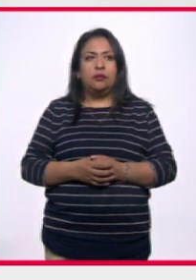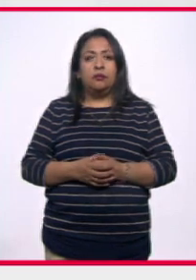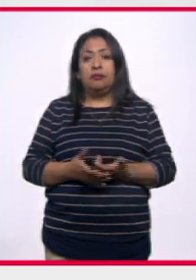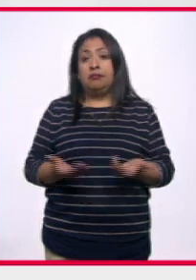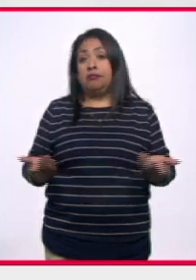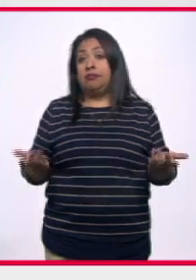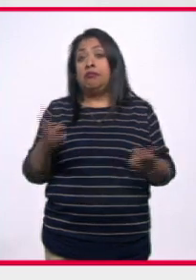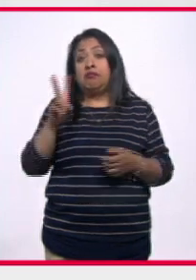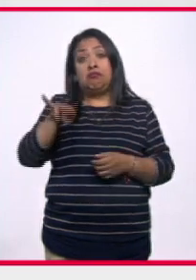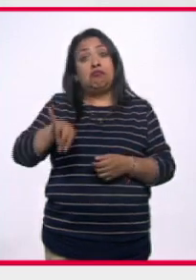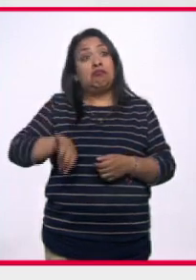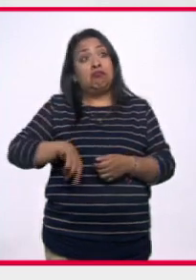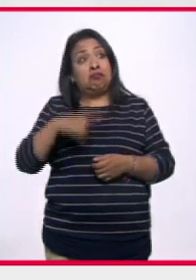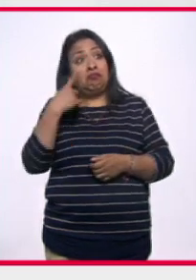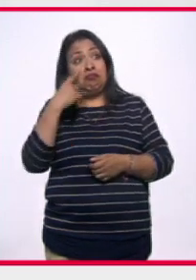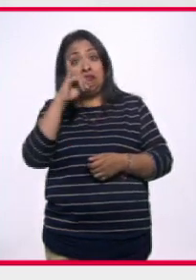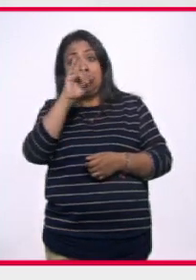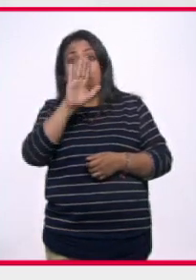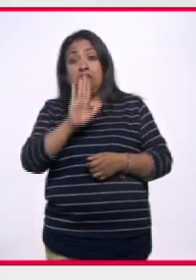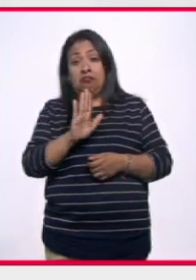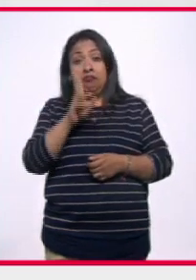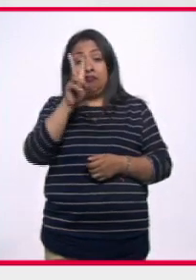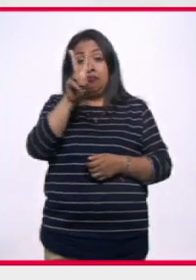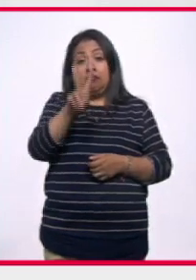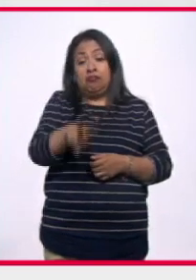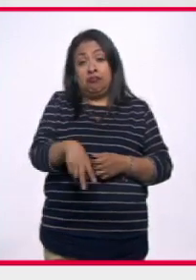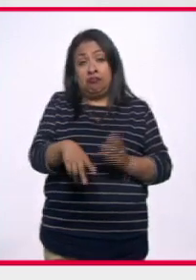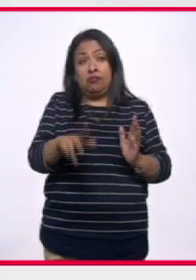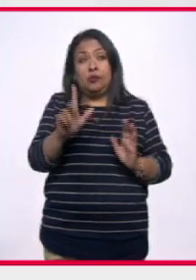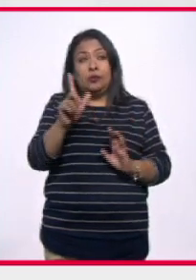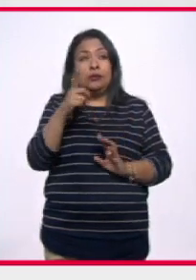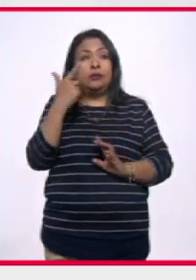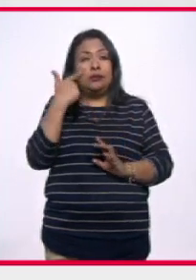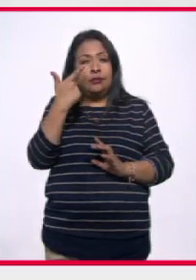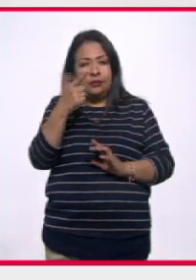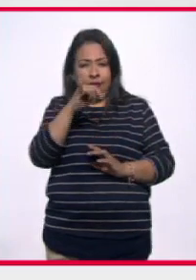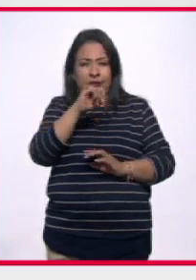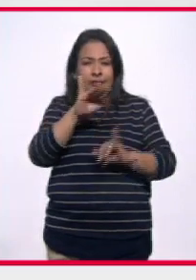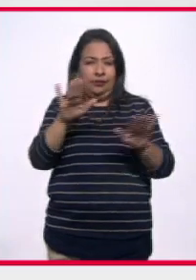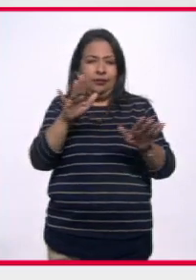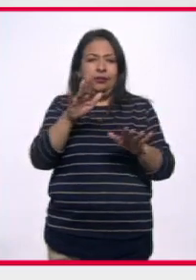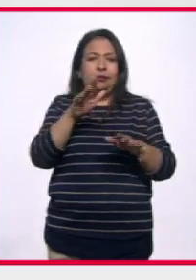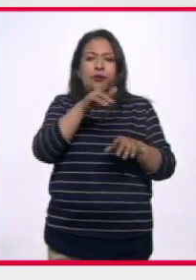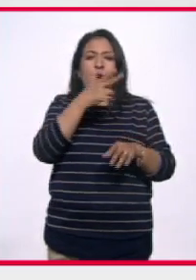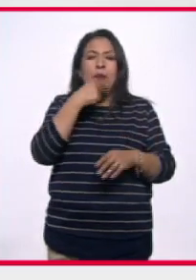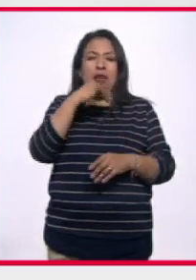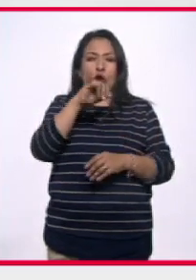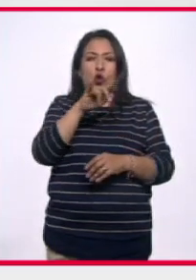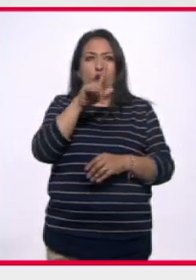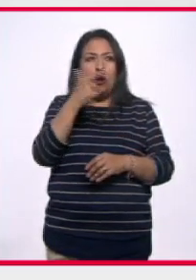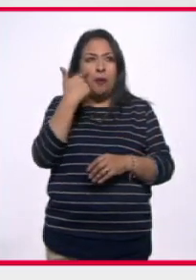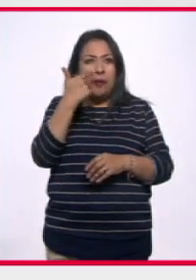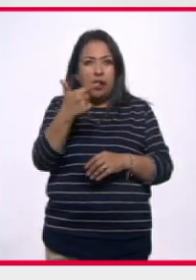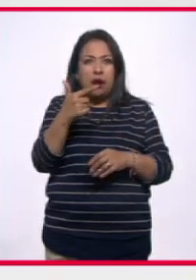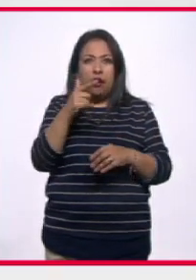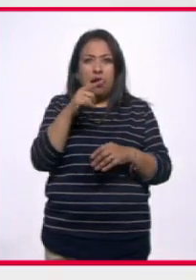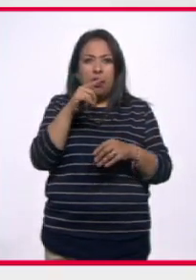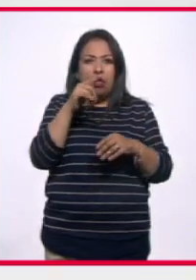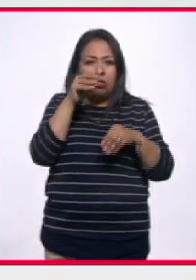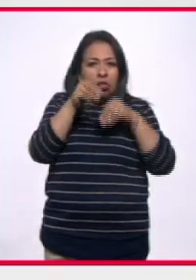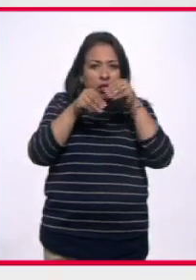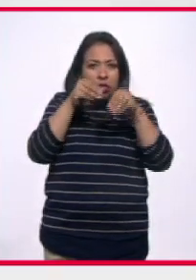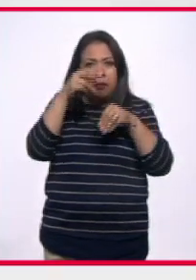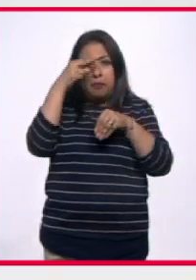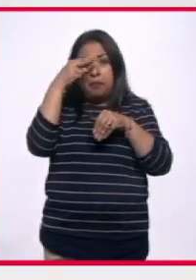pues qué interesantes imágenes la verdad mientras estaba pasando la nota de julio ver esa reconstrucción de